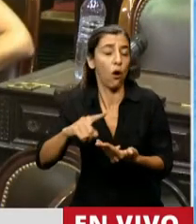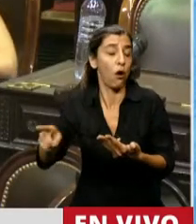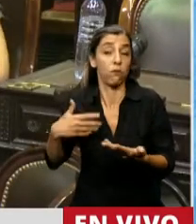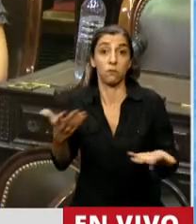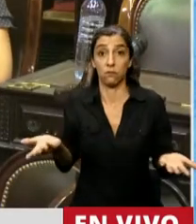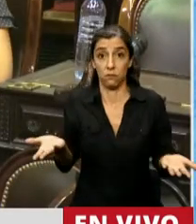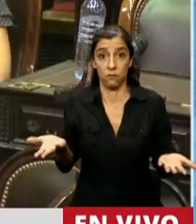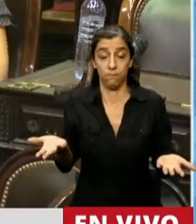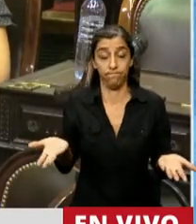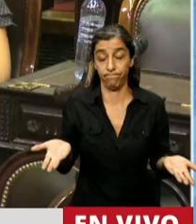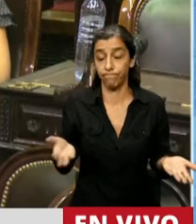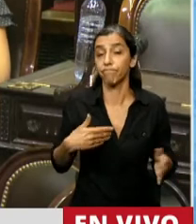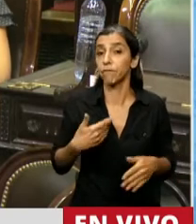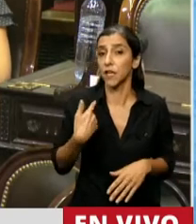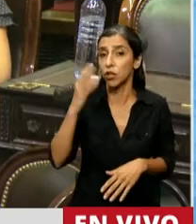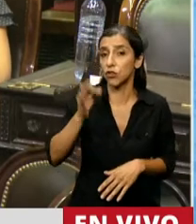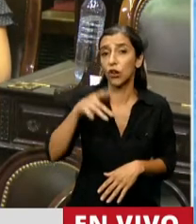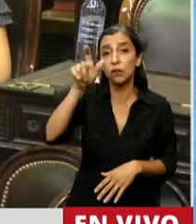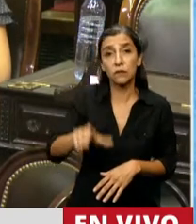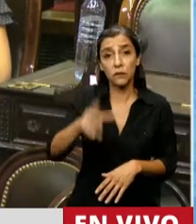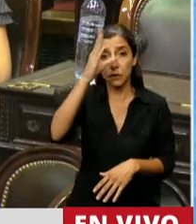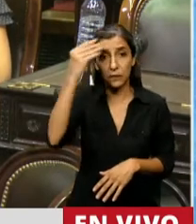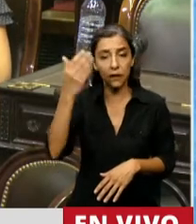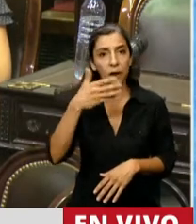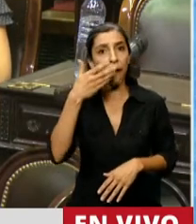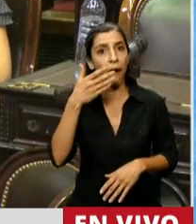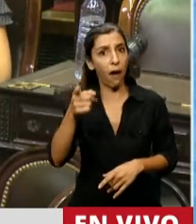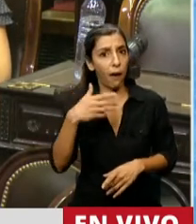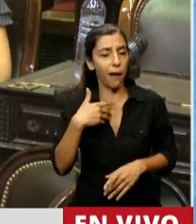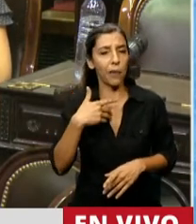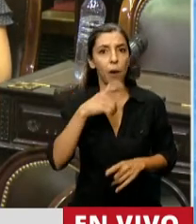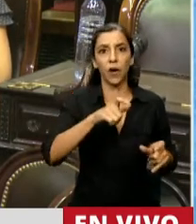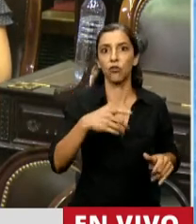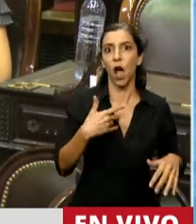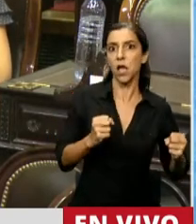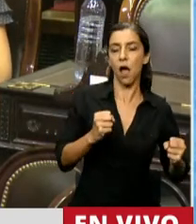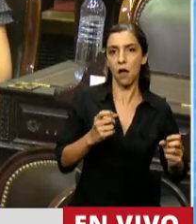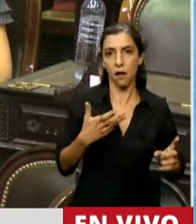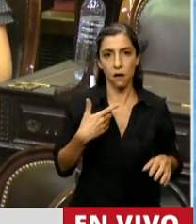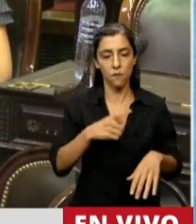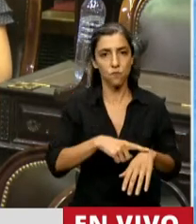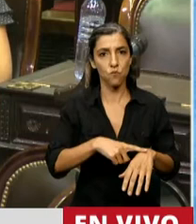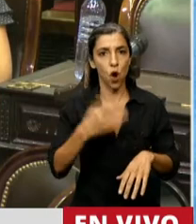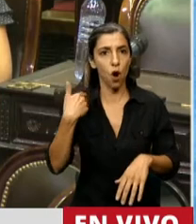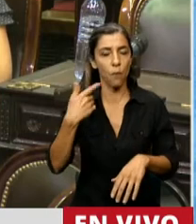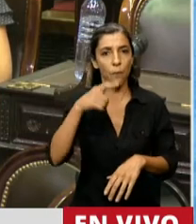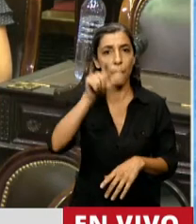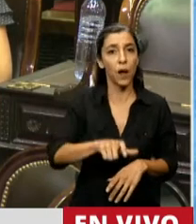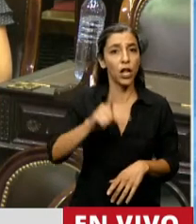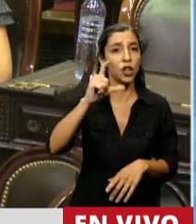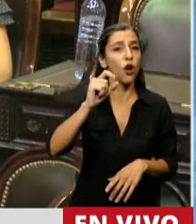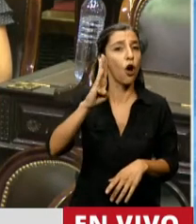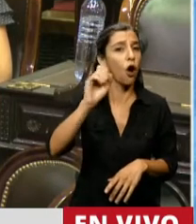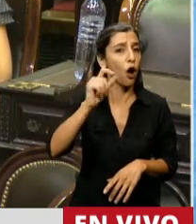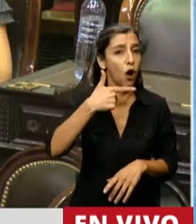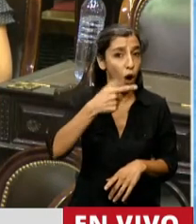desestabiliza cuando el traidor de cobos votó por la 125 muchos